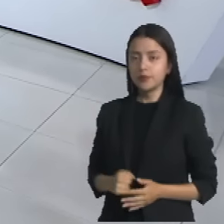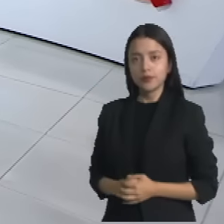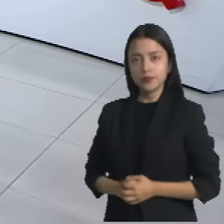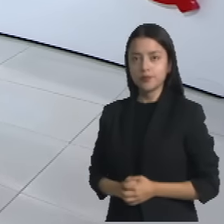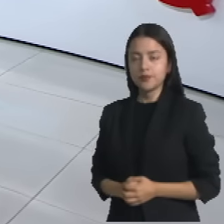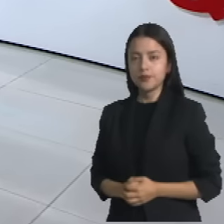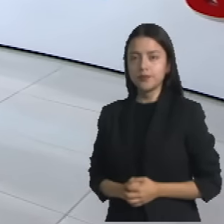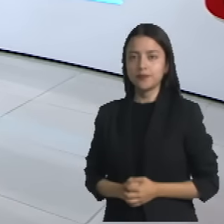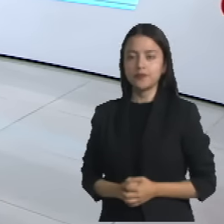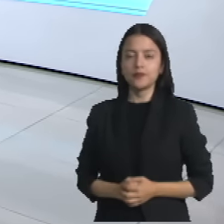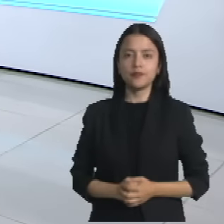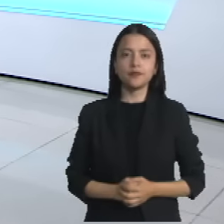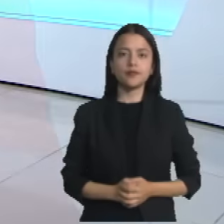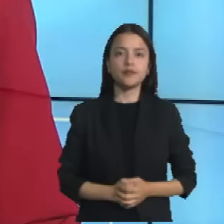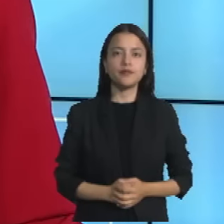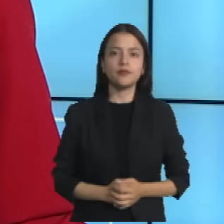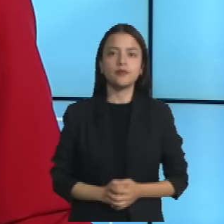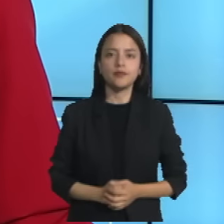Luisa Tobo.